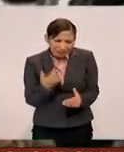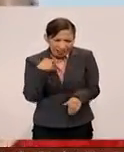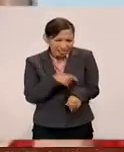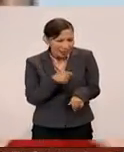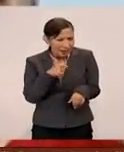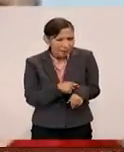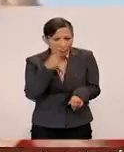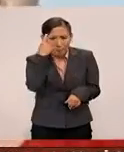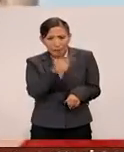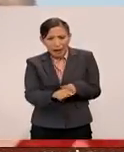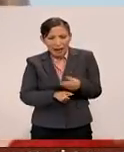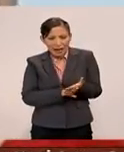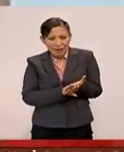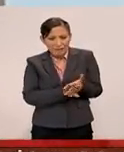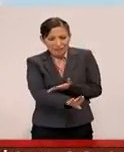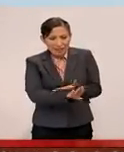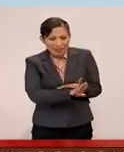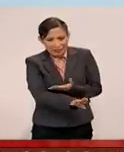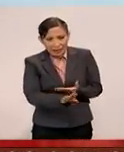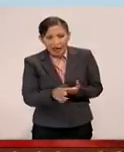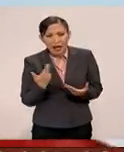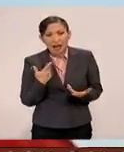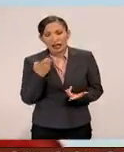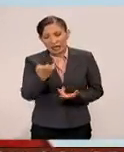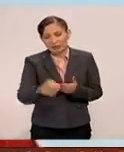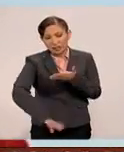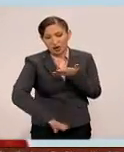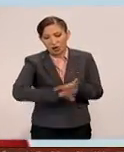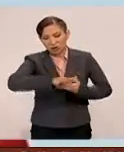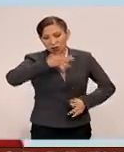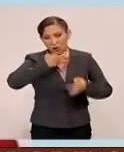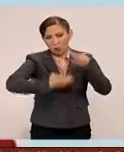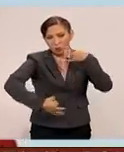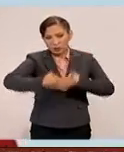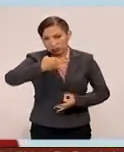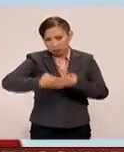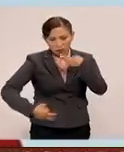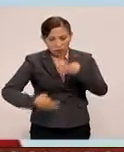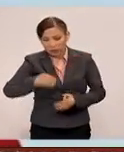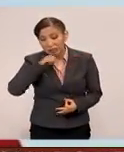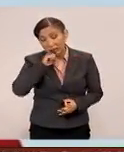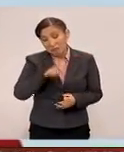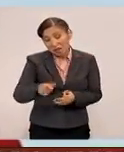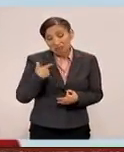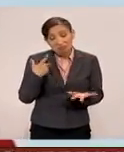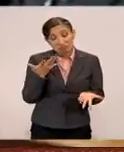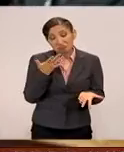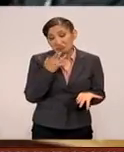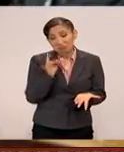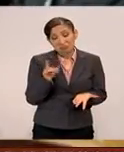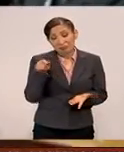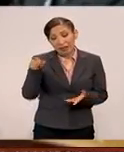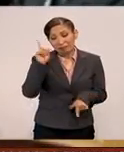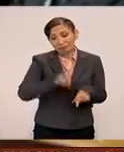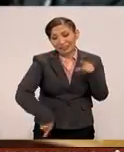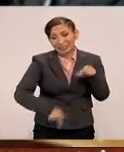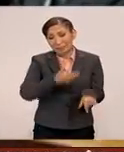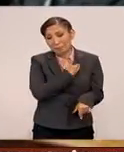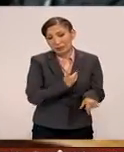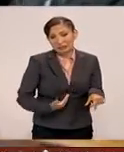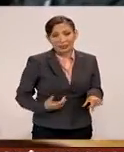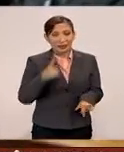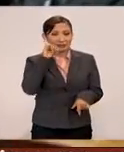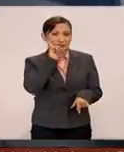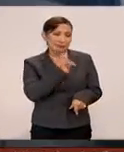tiempo para intentar evitar este juicio que a su vez, pues simplemente la quitaría de